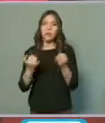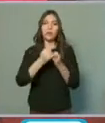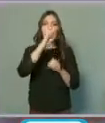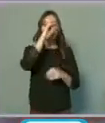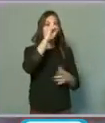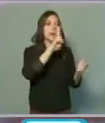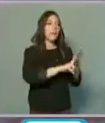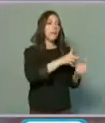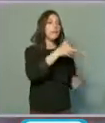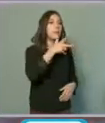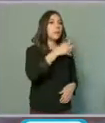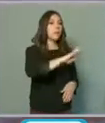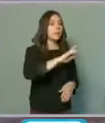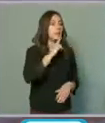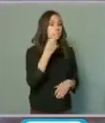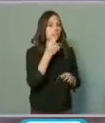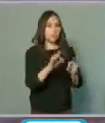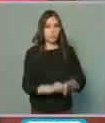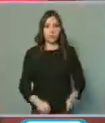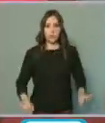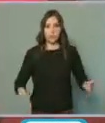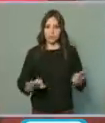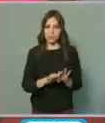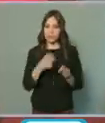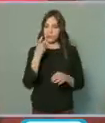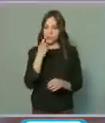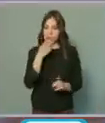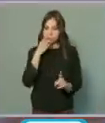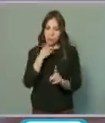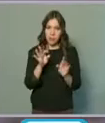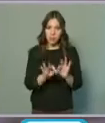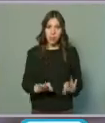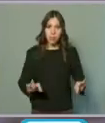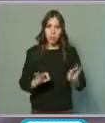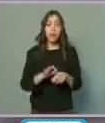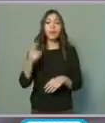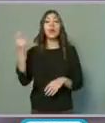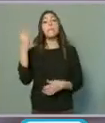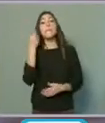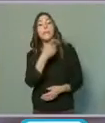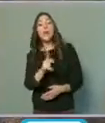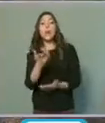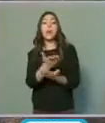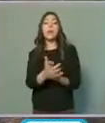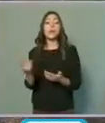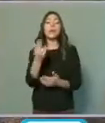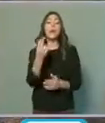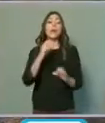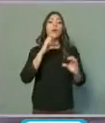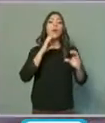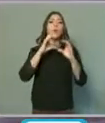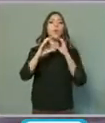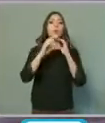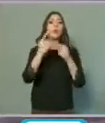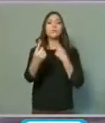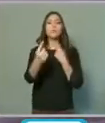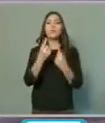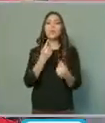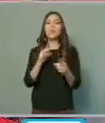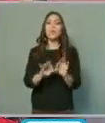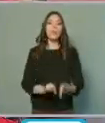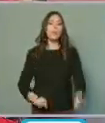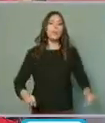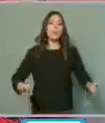sentido. Pero construir una verdadera relación, una relación de comunicación fraterna, amable, constante, eso es lo que hoy